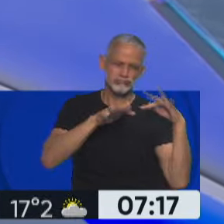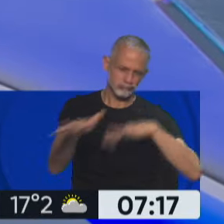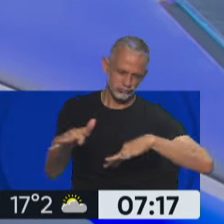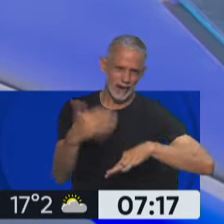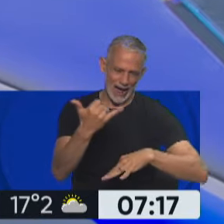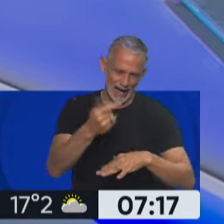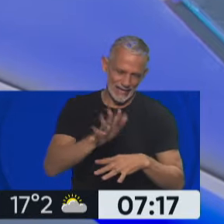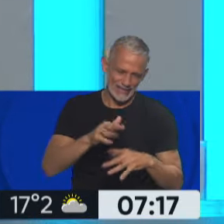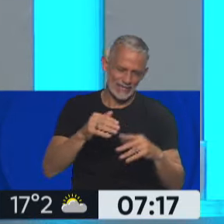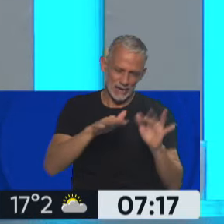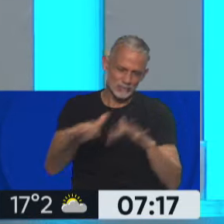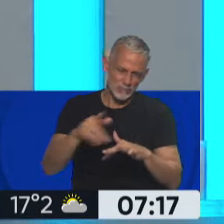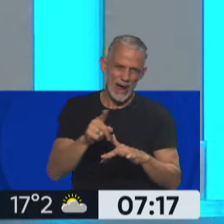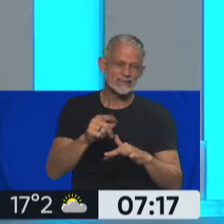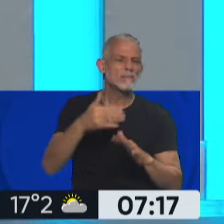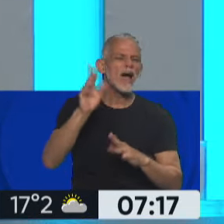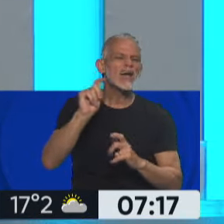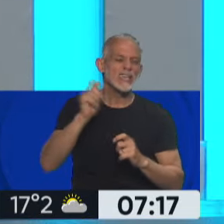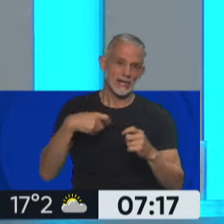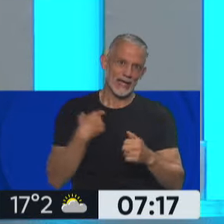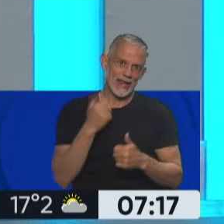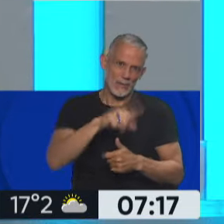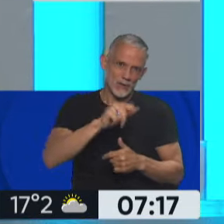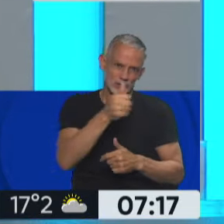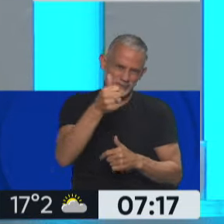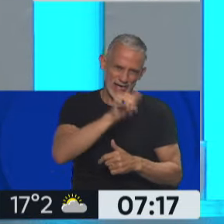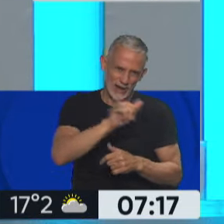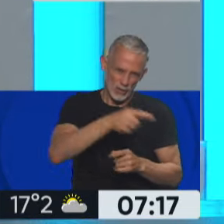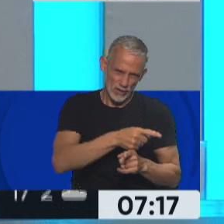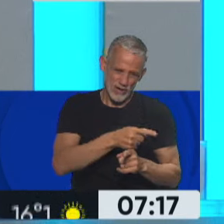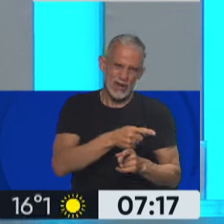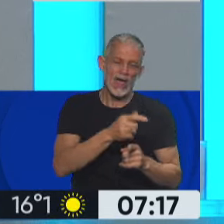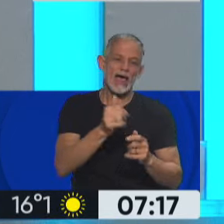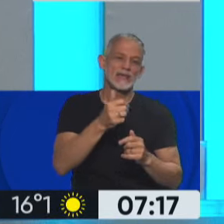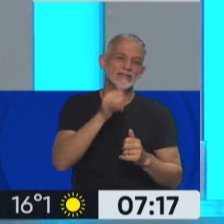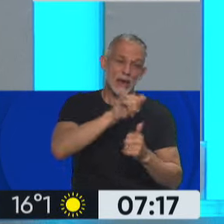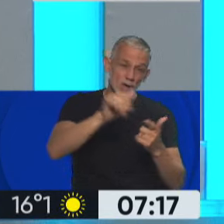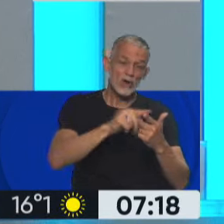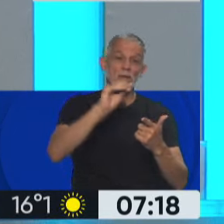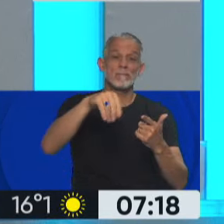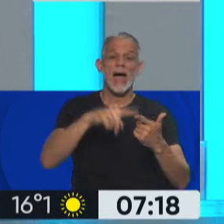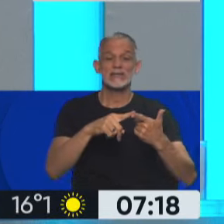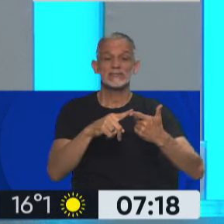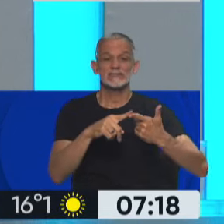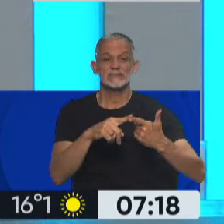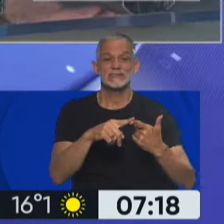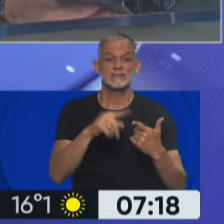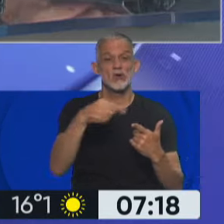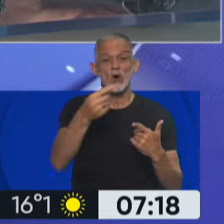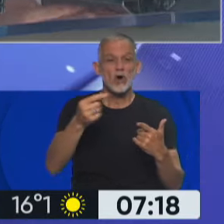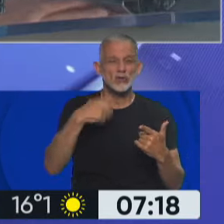parlamento Nacional de principalmente de los gremios diferentes gremios no solo el gremio de aerolíneas